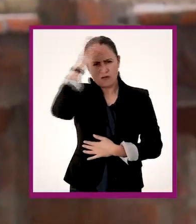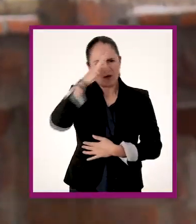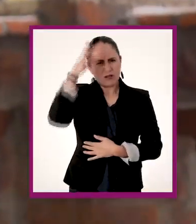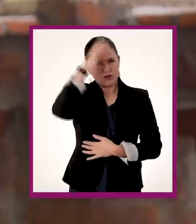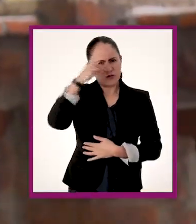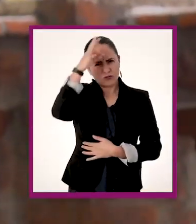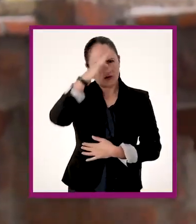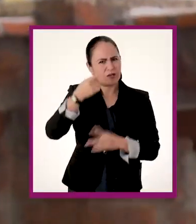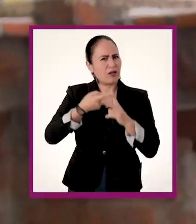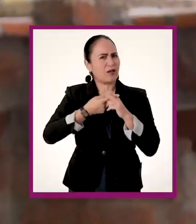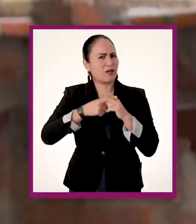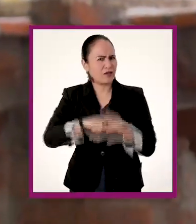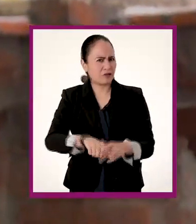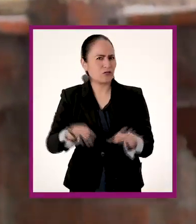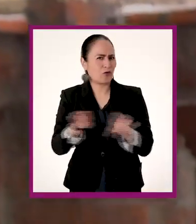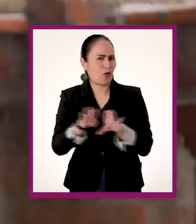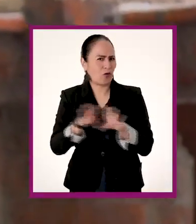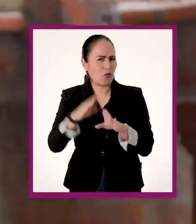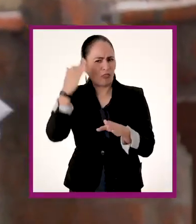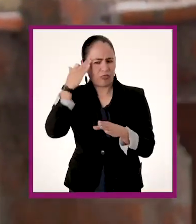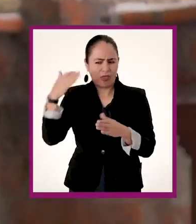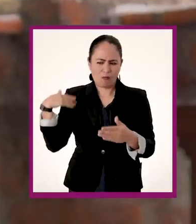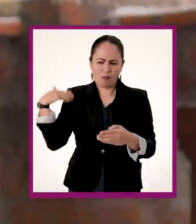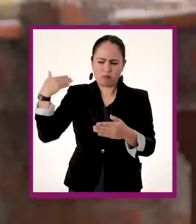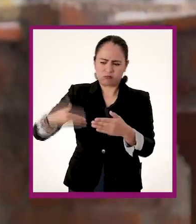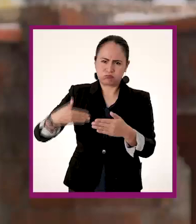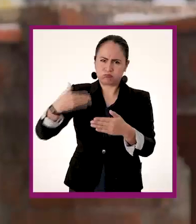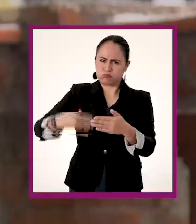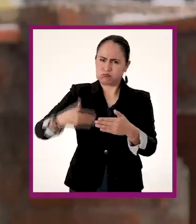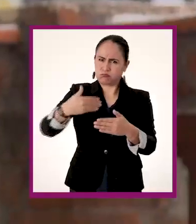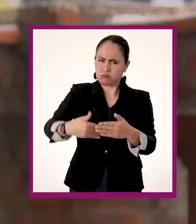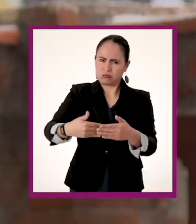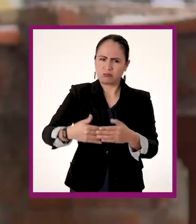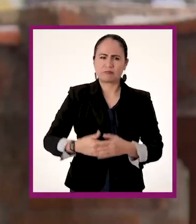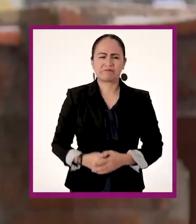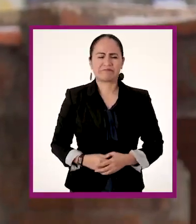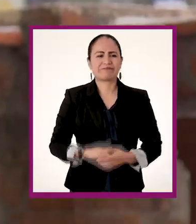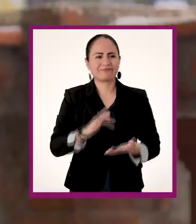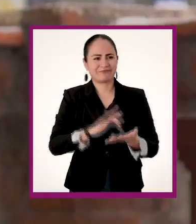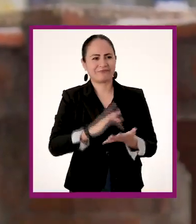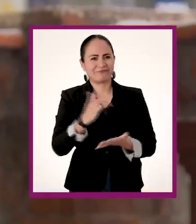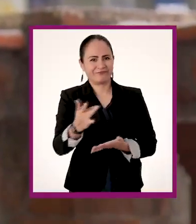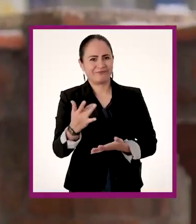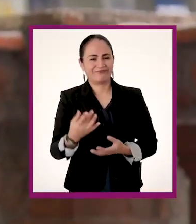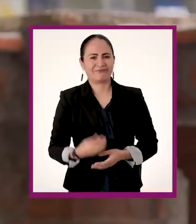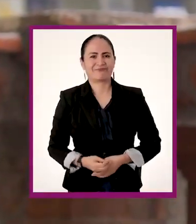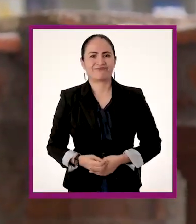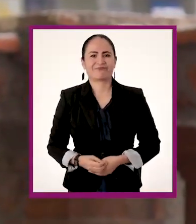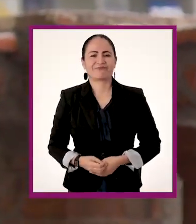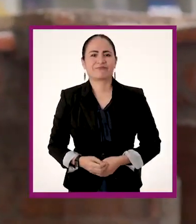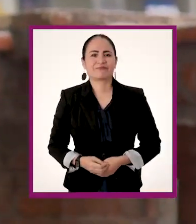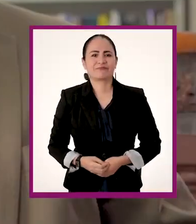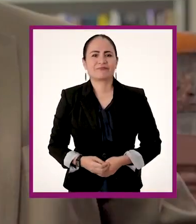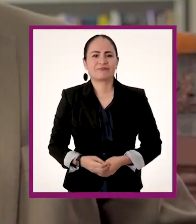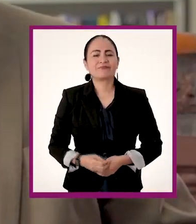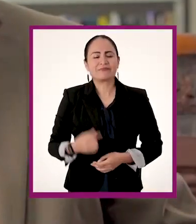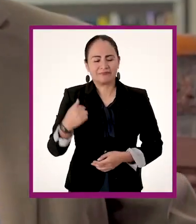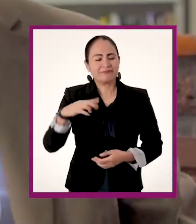puedas comentarnos a este respecto en cuanto a la filosofía en México en todas las etapas históricas que